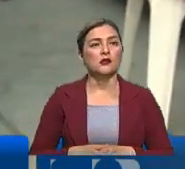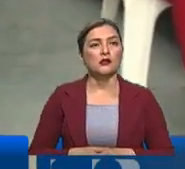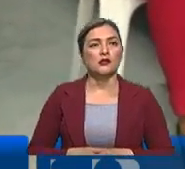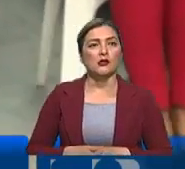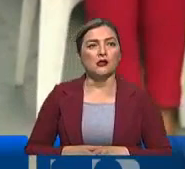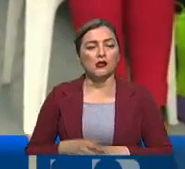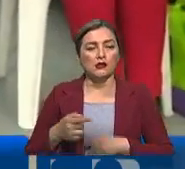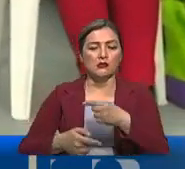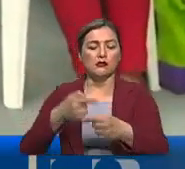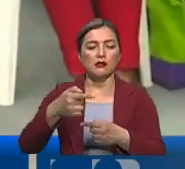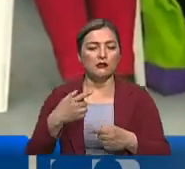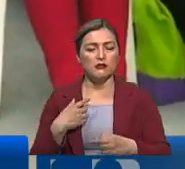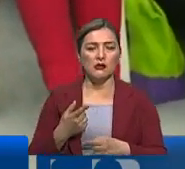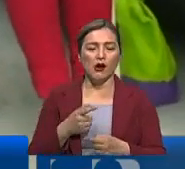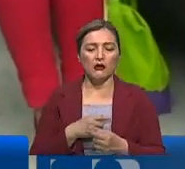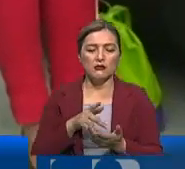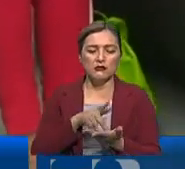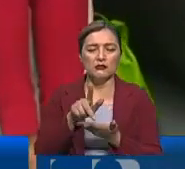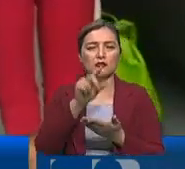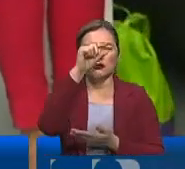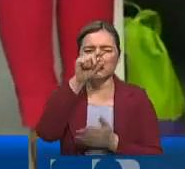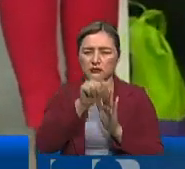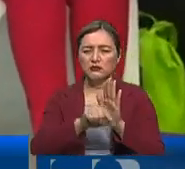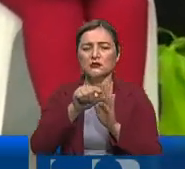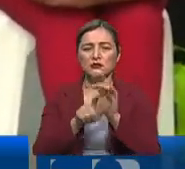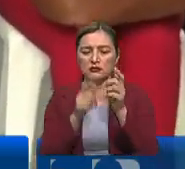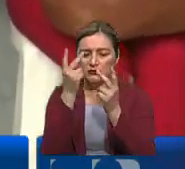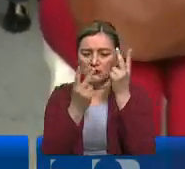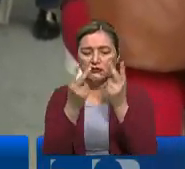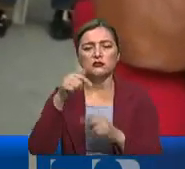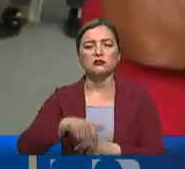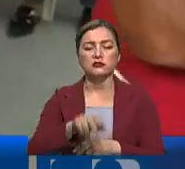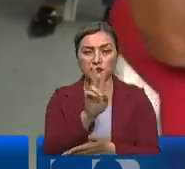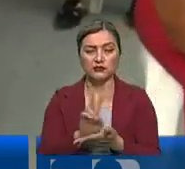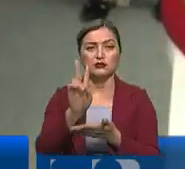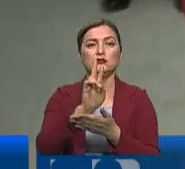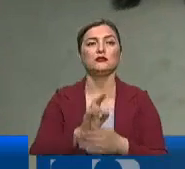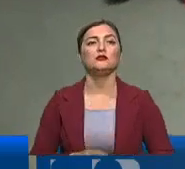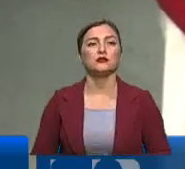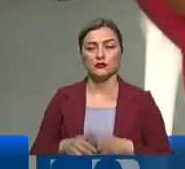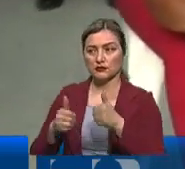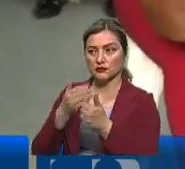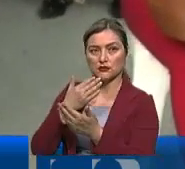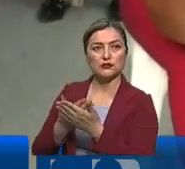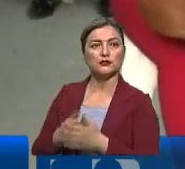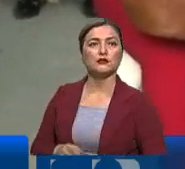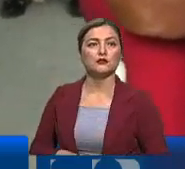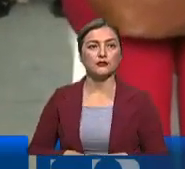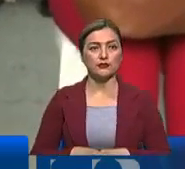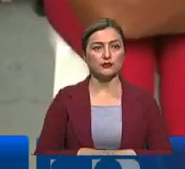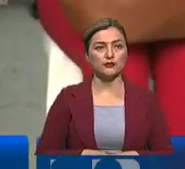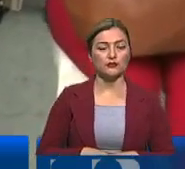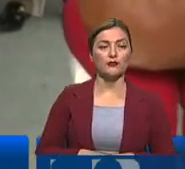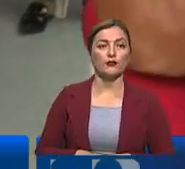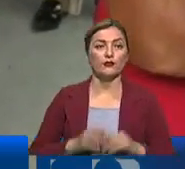un costo bastante accesible a toda la población que nos va a visitar de aquí desde Villaflor. Listo, muchísimas gracias. Vamos a conversar